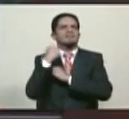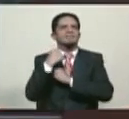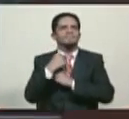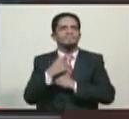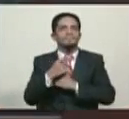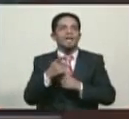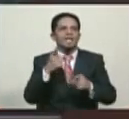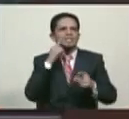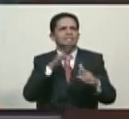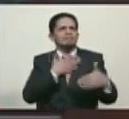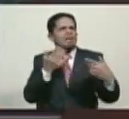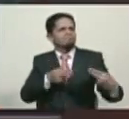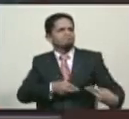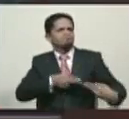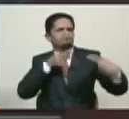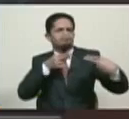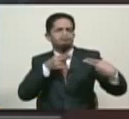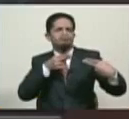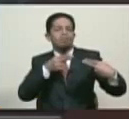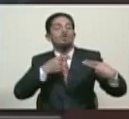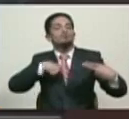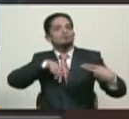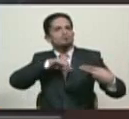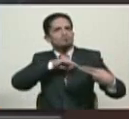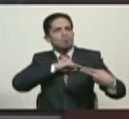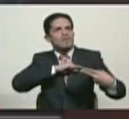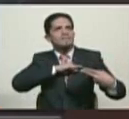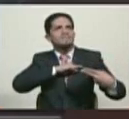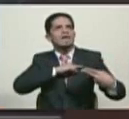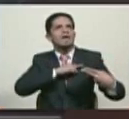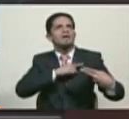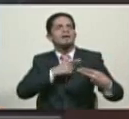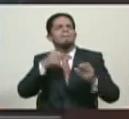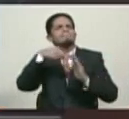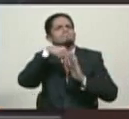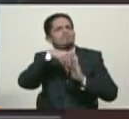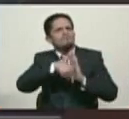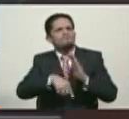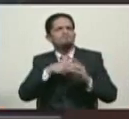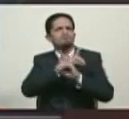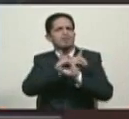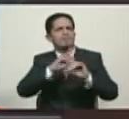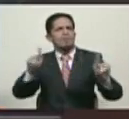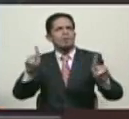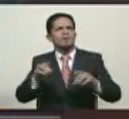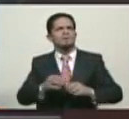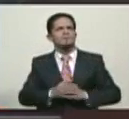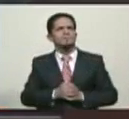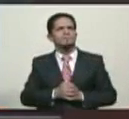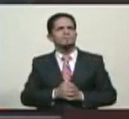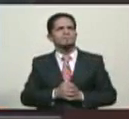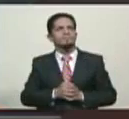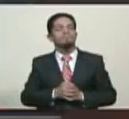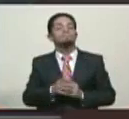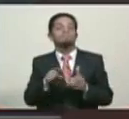quiera desafiar nuestra envidiable, profunda y pacífica democracia. Por eso